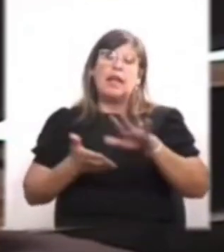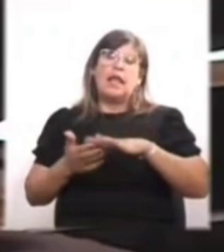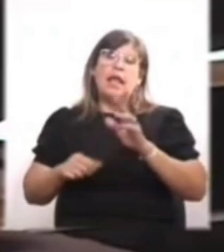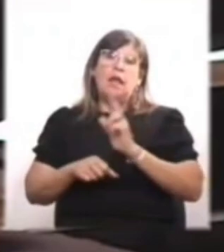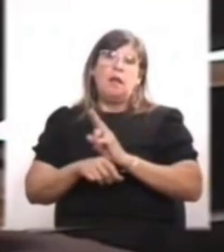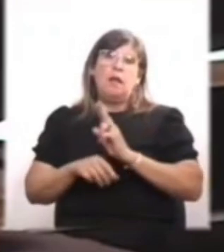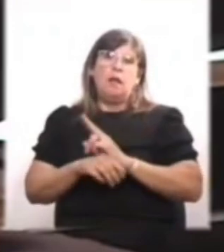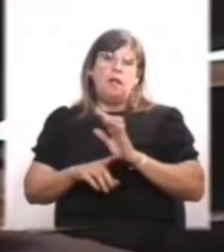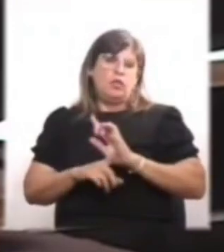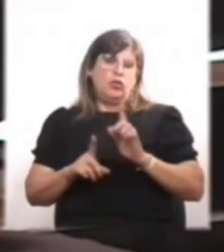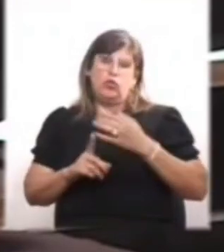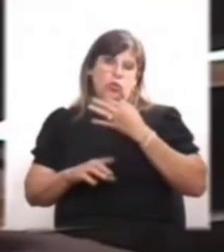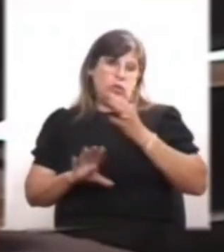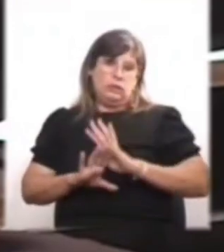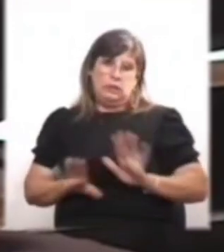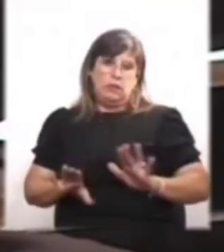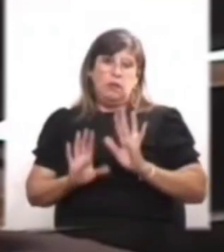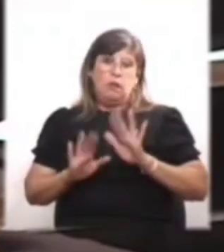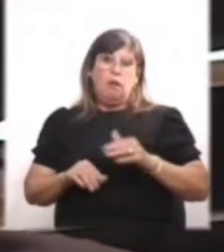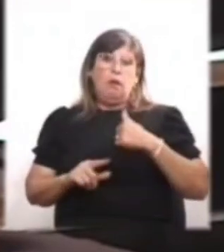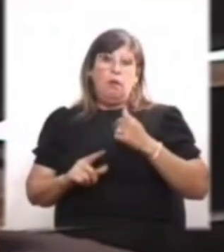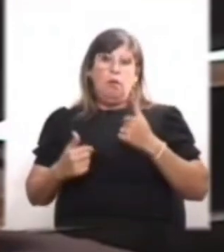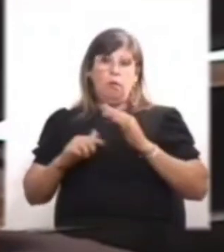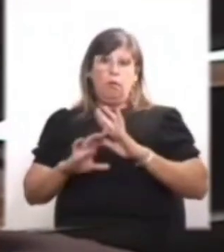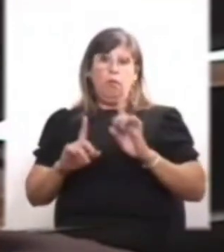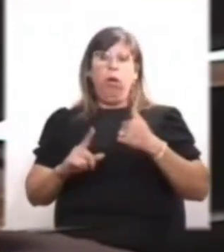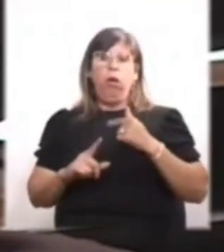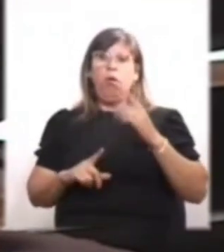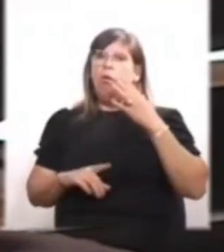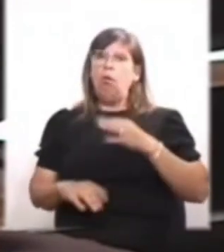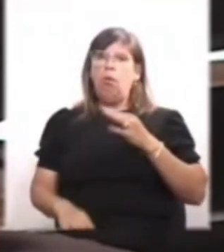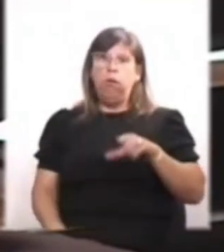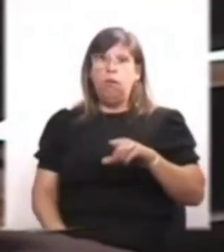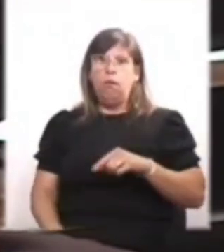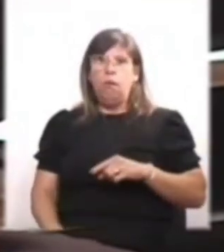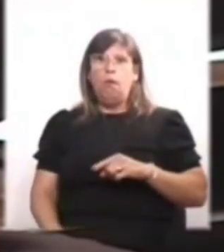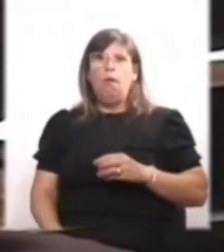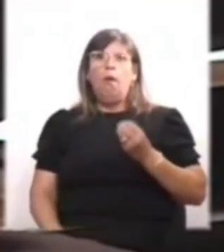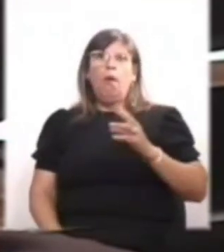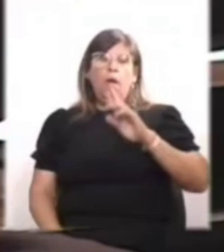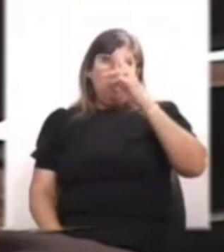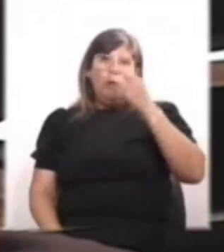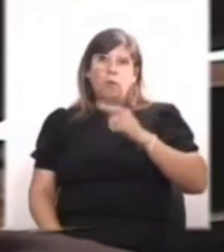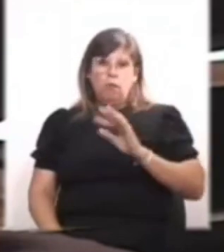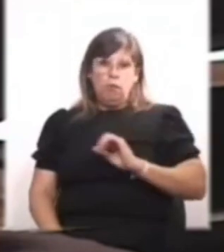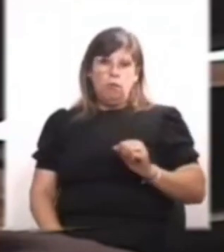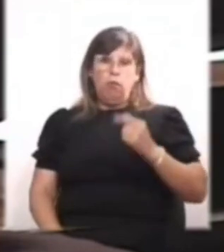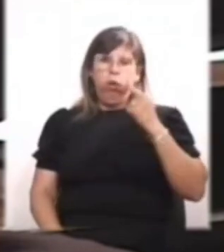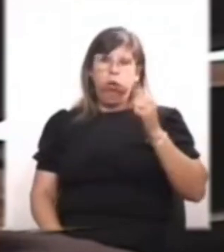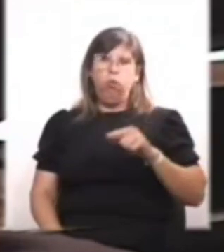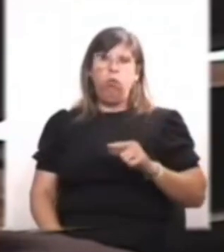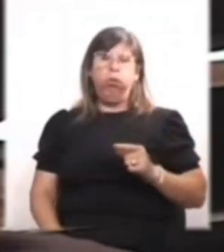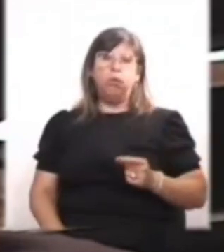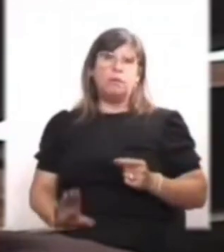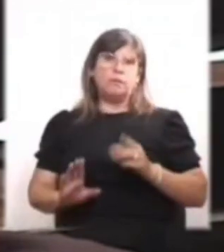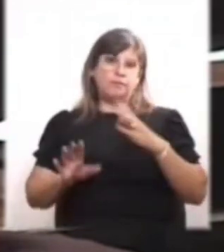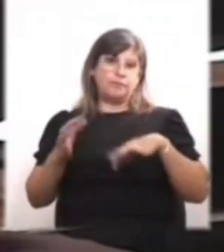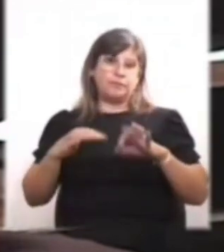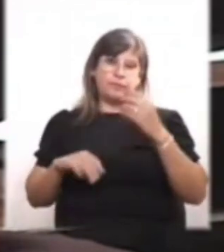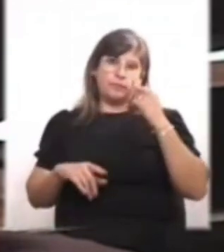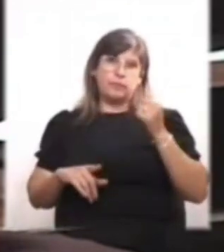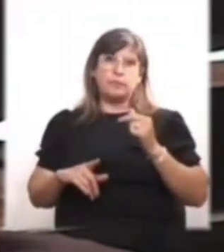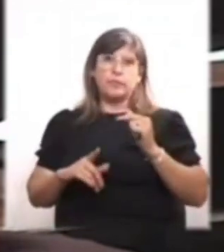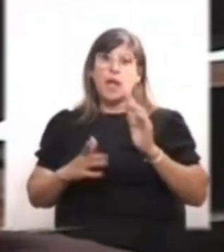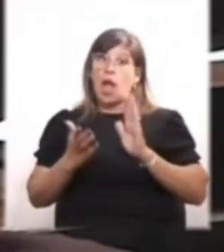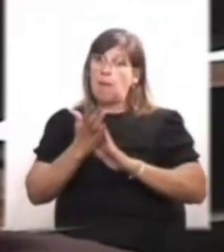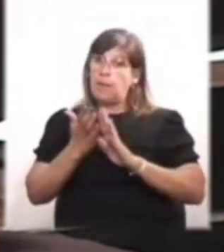que está absolutamente descartado, no por mí, sino por la realidad, porque el Uruguay, como no puede expropiar, inventó, y